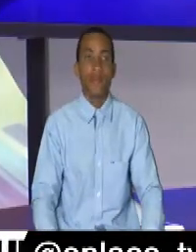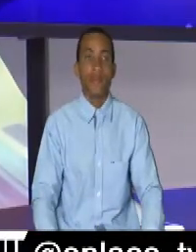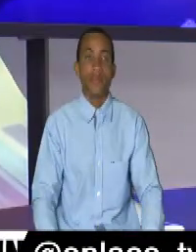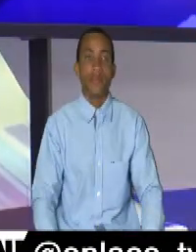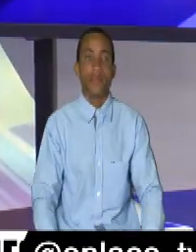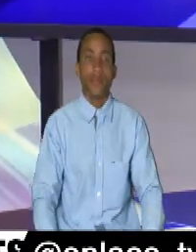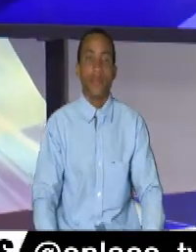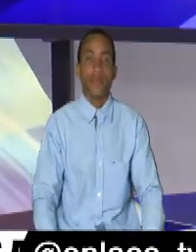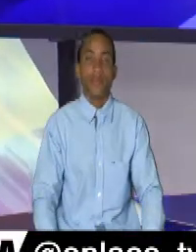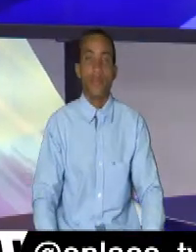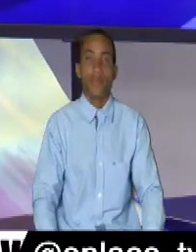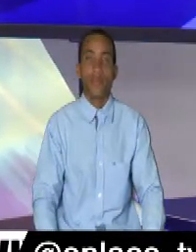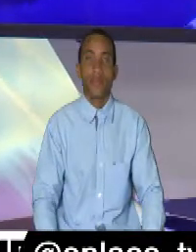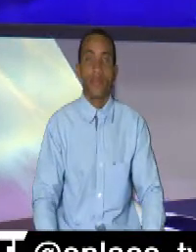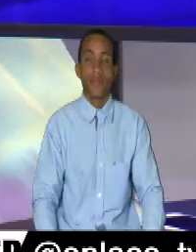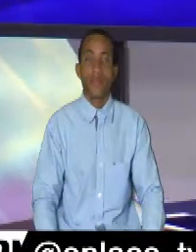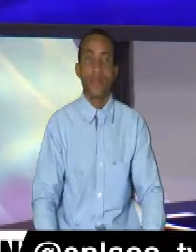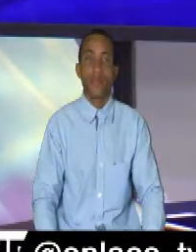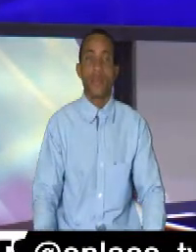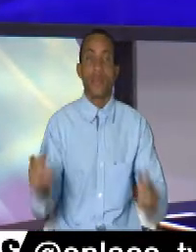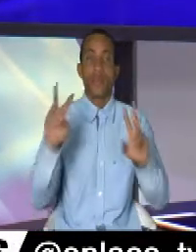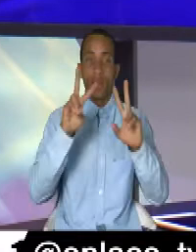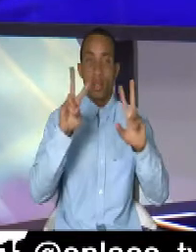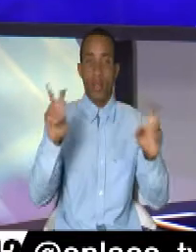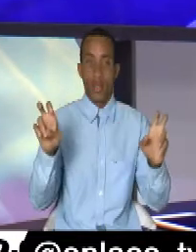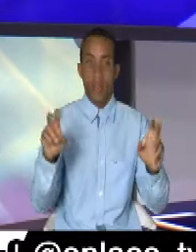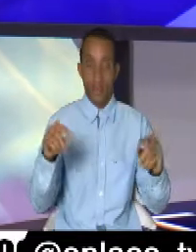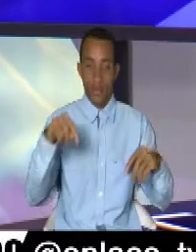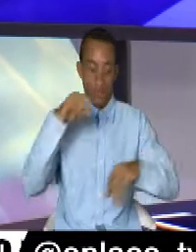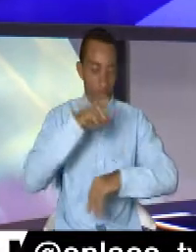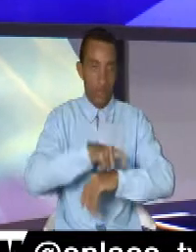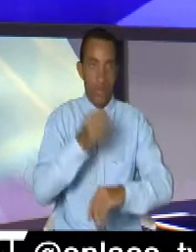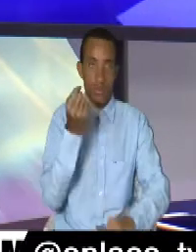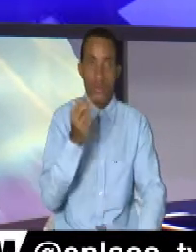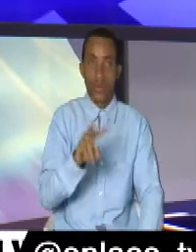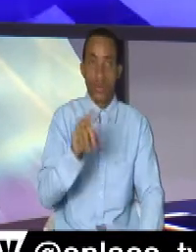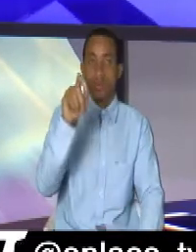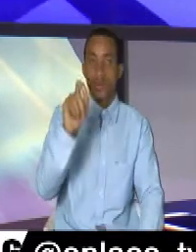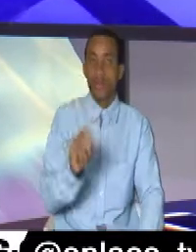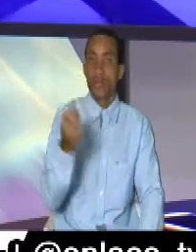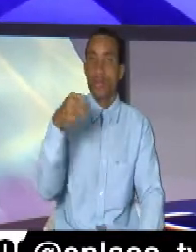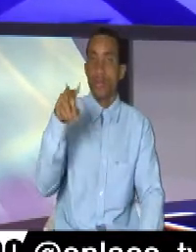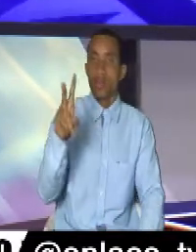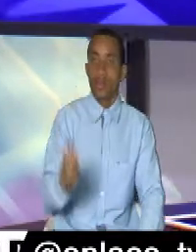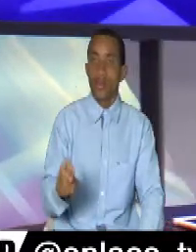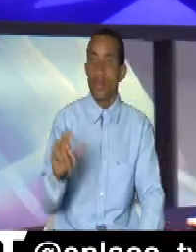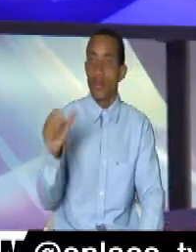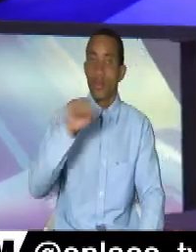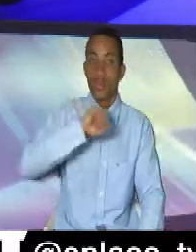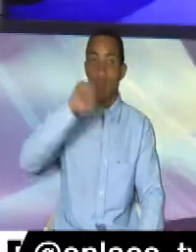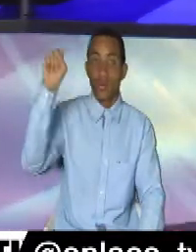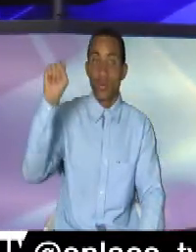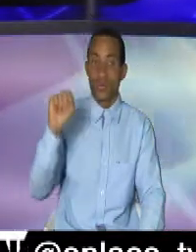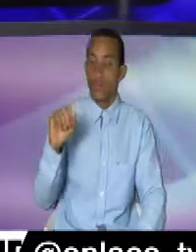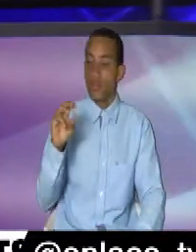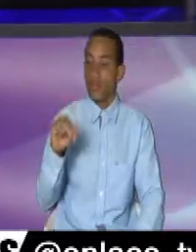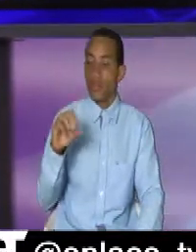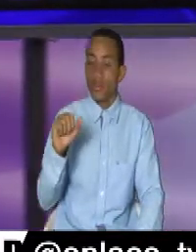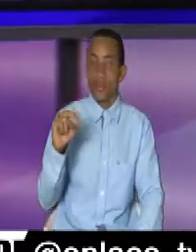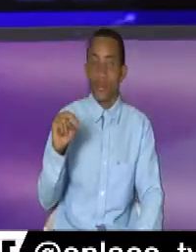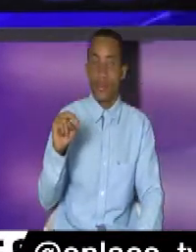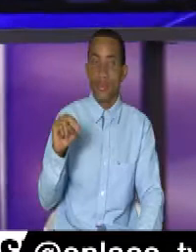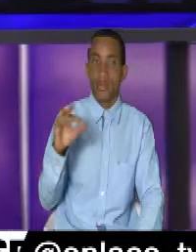Y a propósito de este tema, son las 12 y 17 minutos del mediodía. Saludamos a Martín Ravelo, dirigente de la Unión Sindical Obrera Uso, para que nos